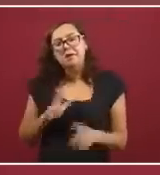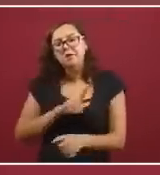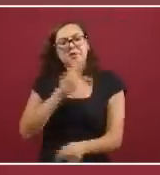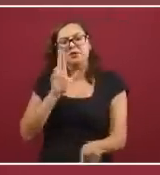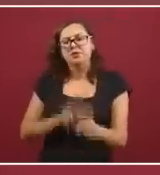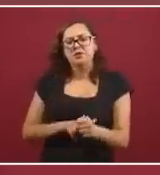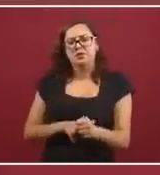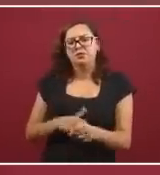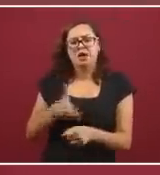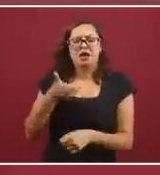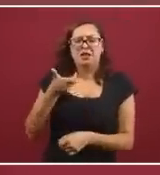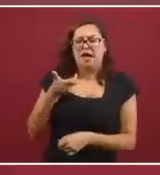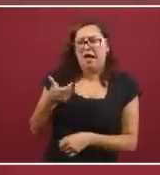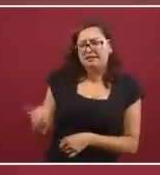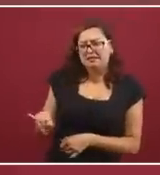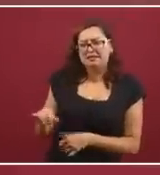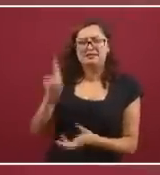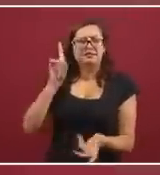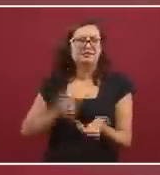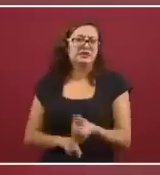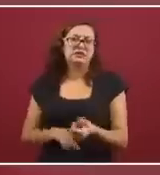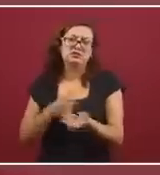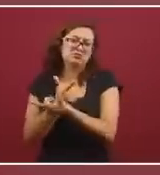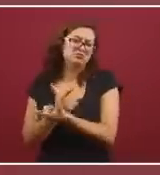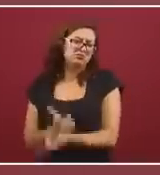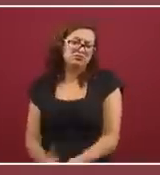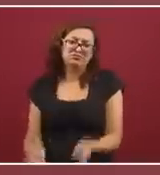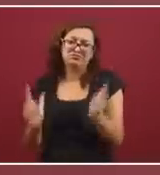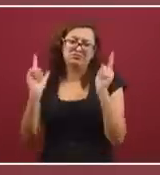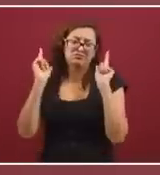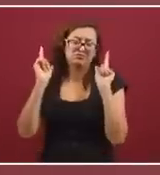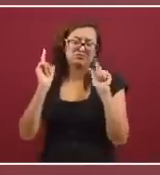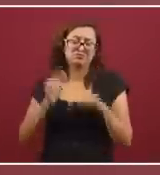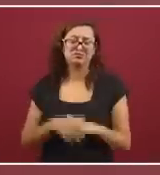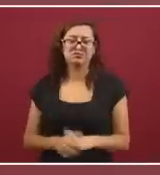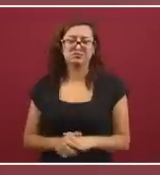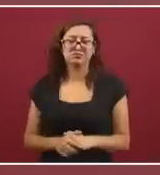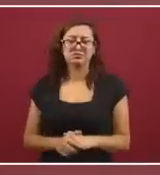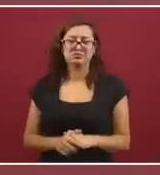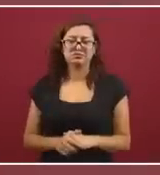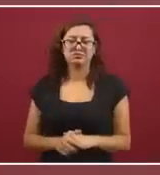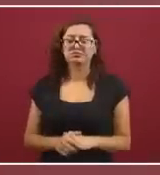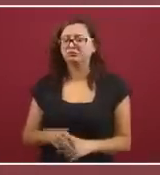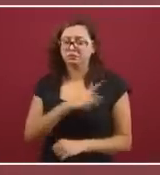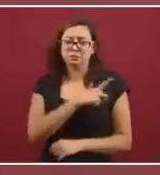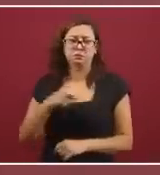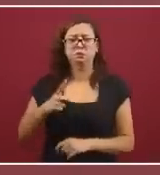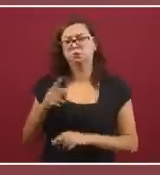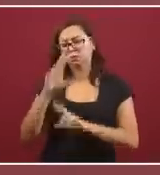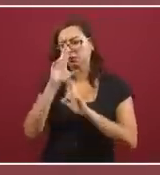consustancial a la democracia a las libertades y simplemente garantizar